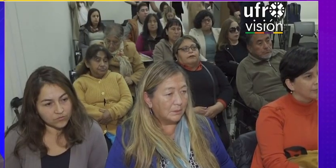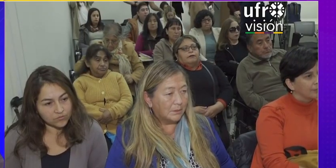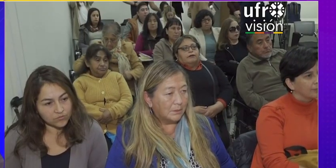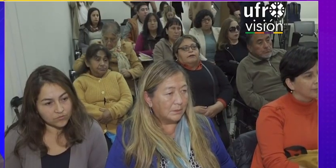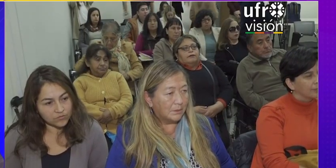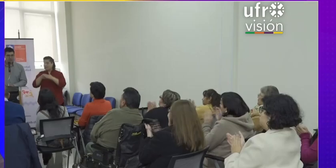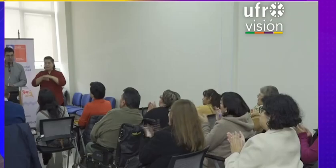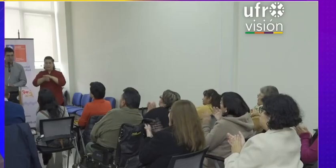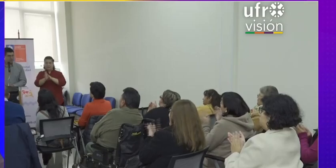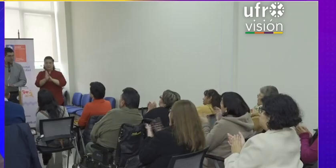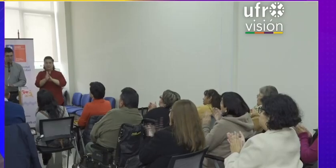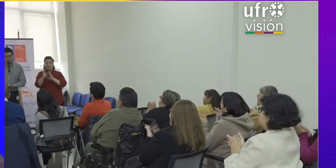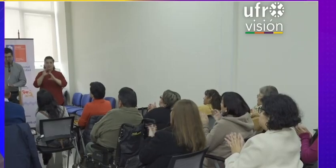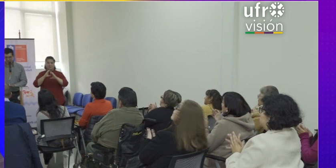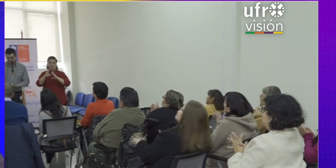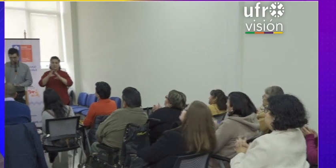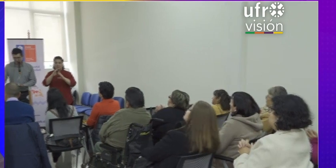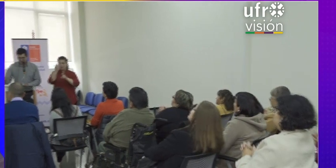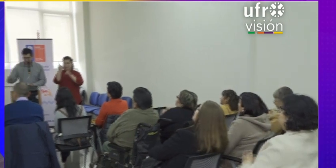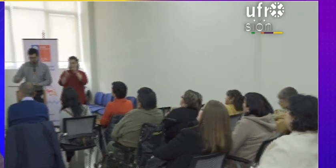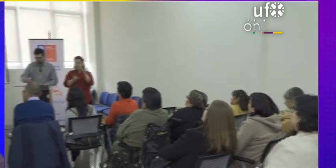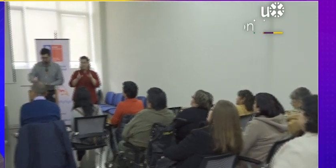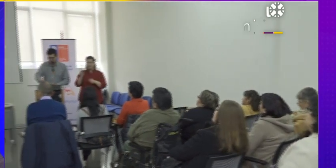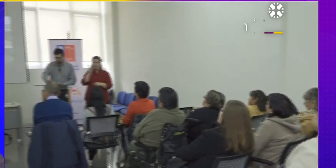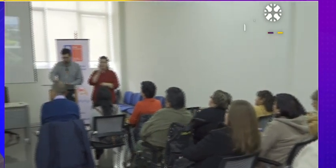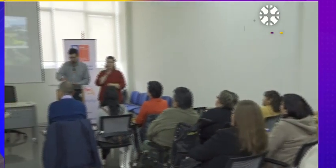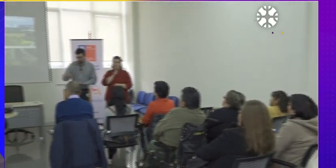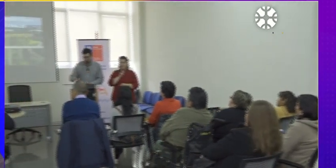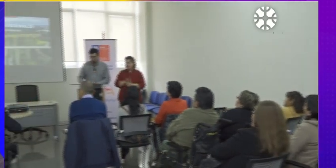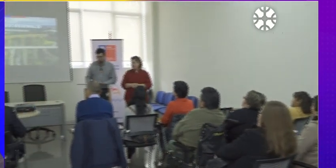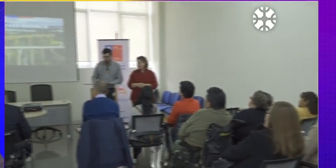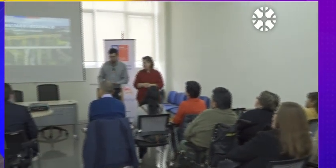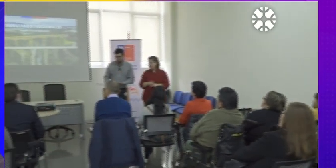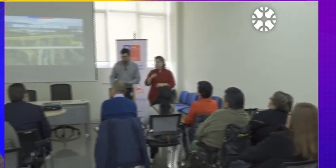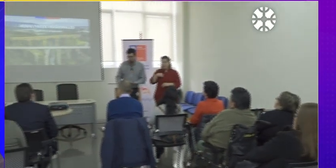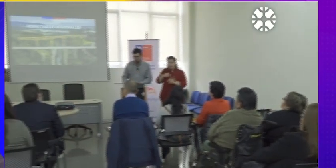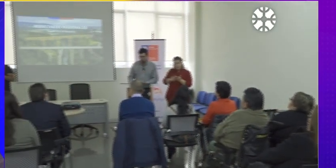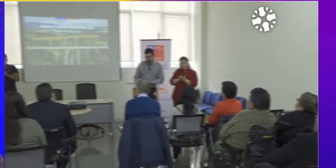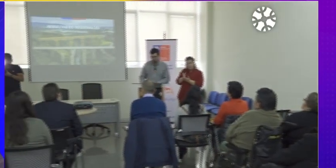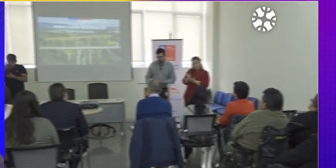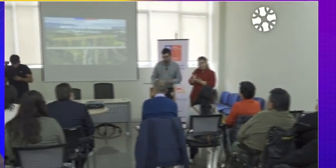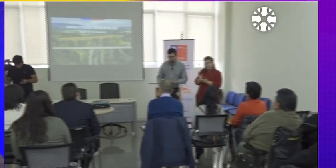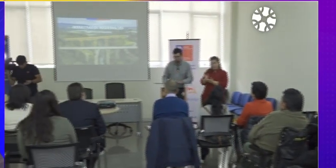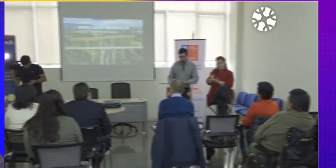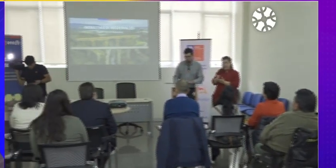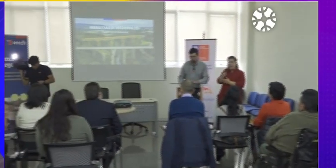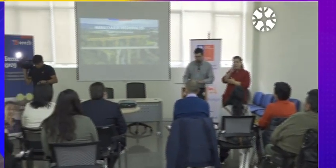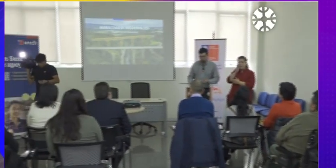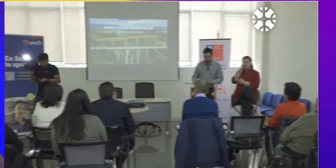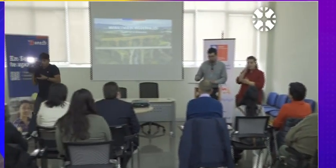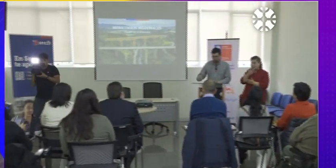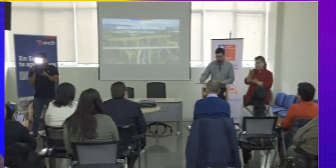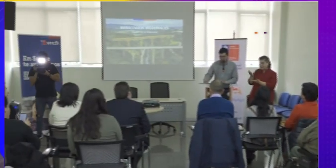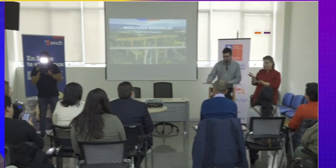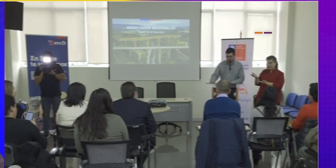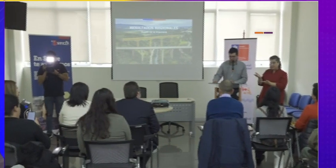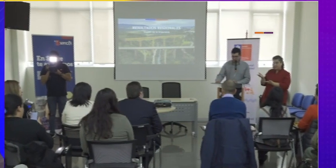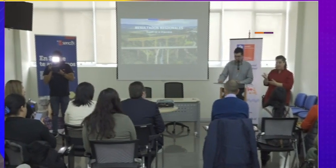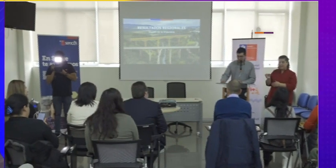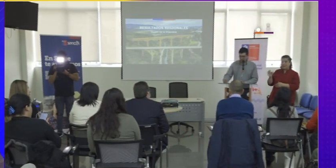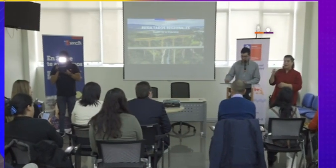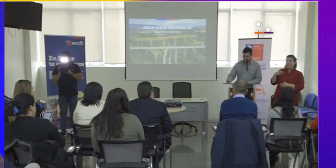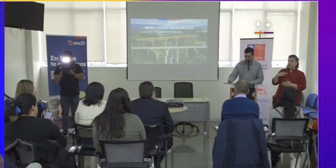parte, enlentece el proceso. Y también hay un grupo de personas con discapacidad que dicen que no tienen por qué etiquetarse